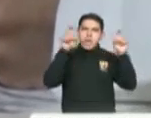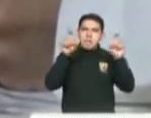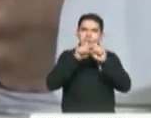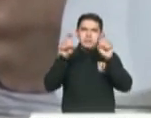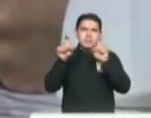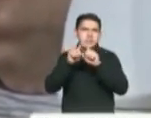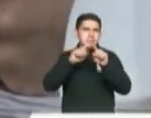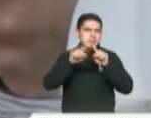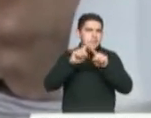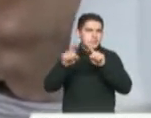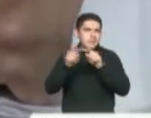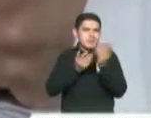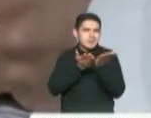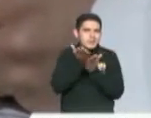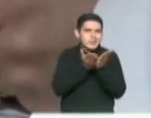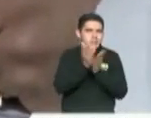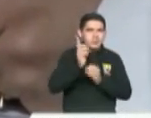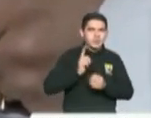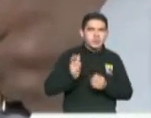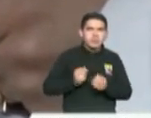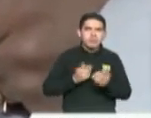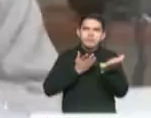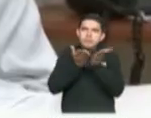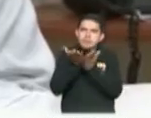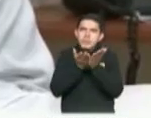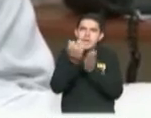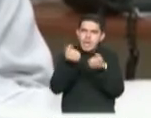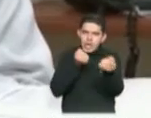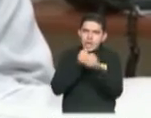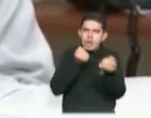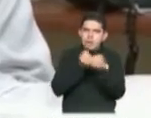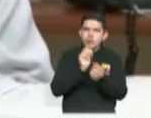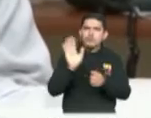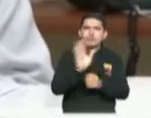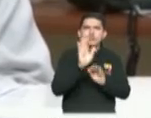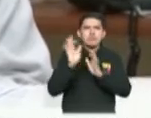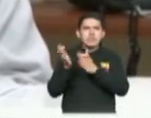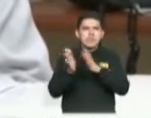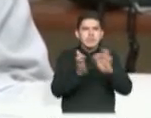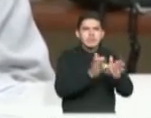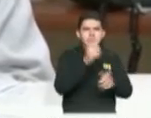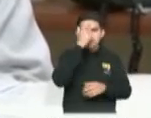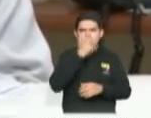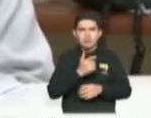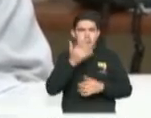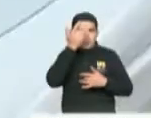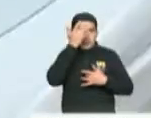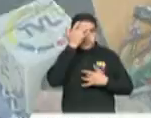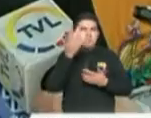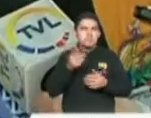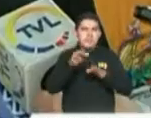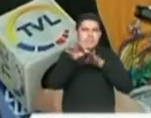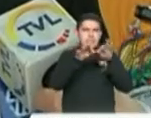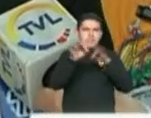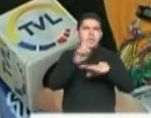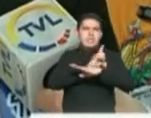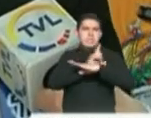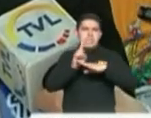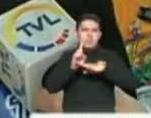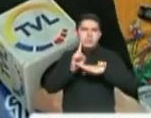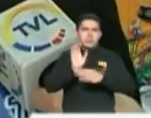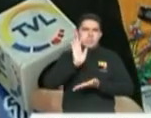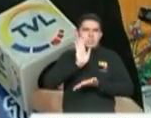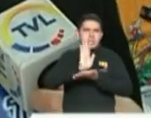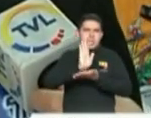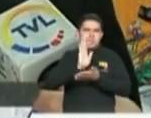prepagada en el financiamiento del tratamiento que requiera el paciente tal como lo explica richard espinoza si alguien tenía